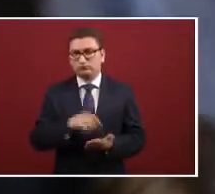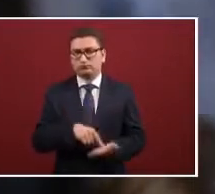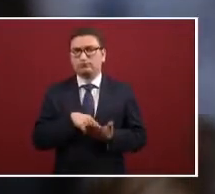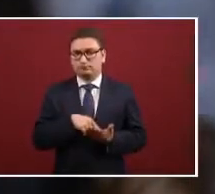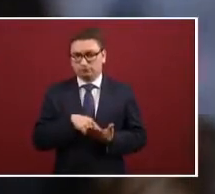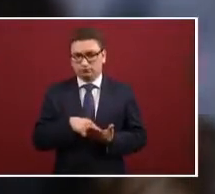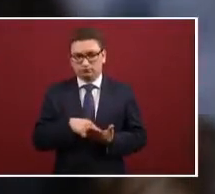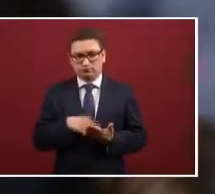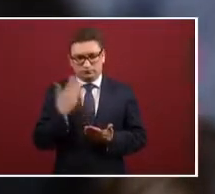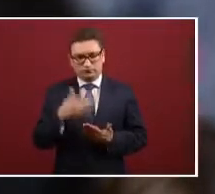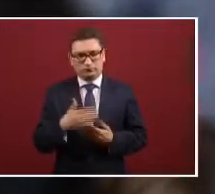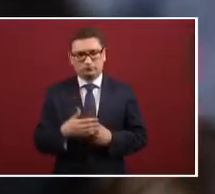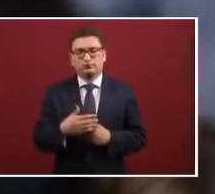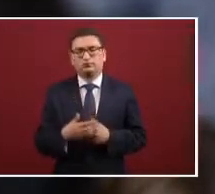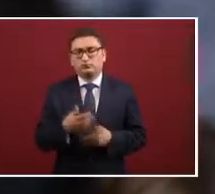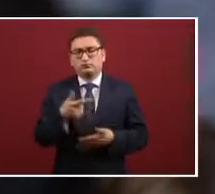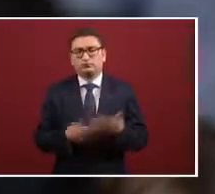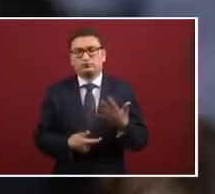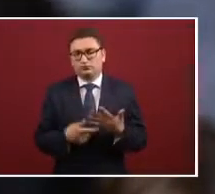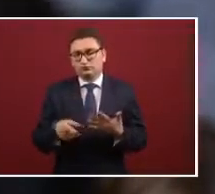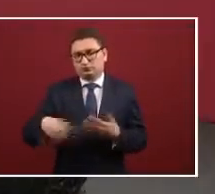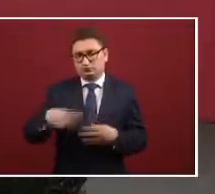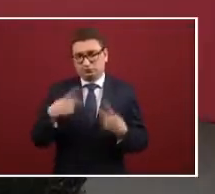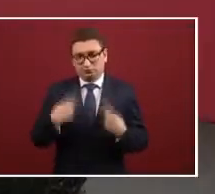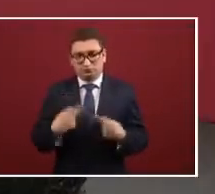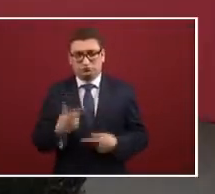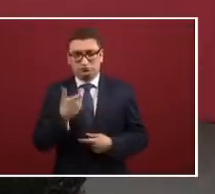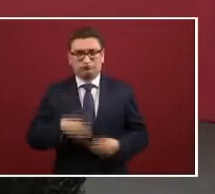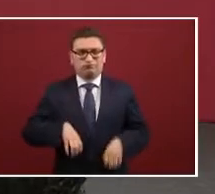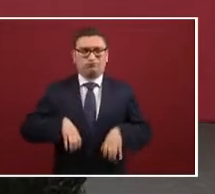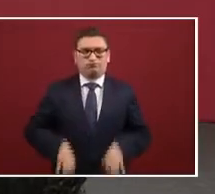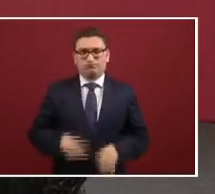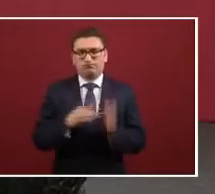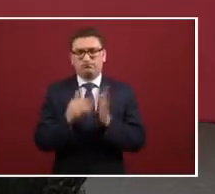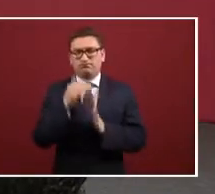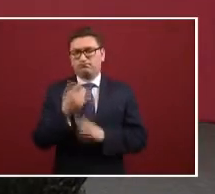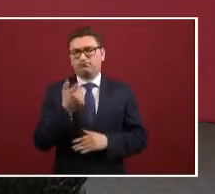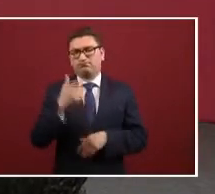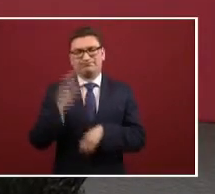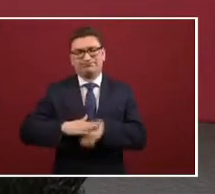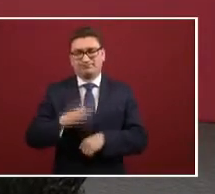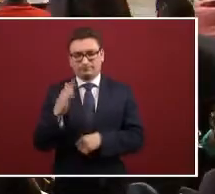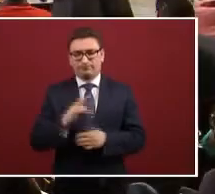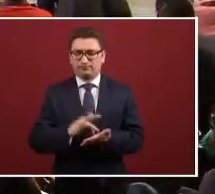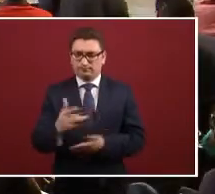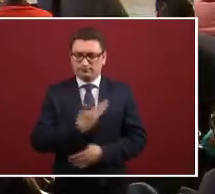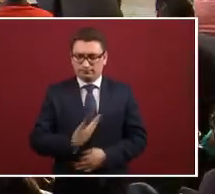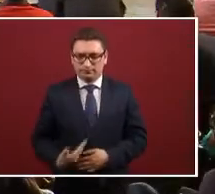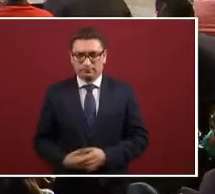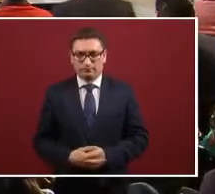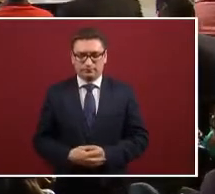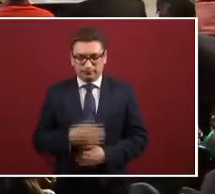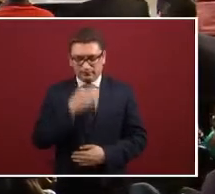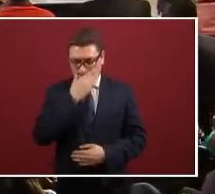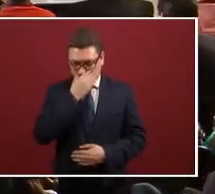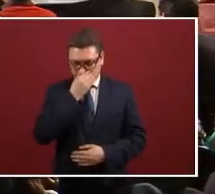e iniciar esta lista de personajes que se embolsaron más de mil millones de pesos muchas gracias presidente bueno